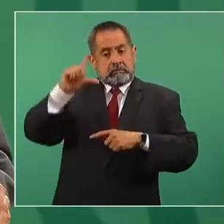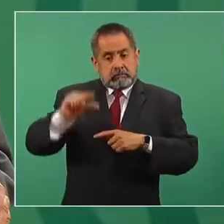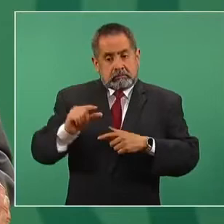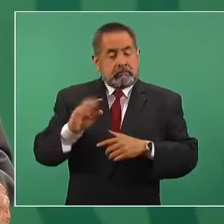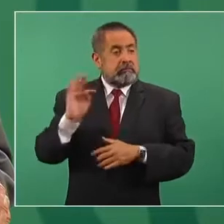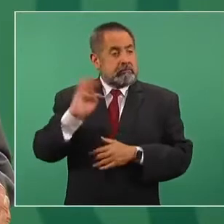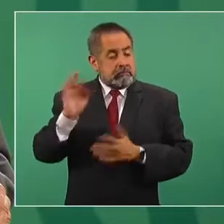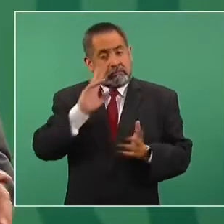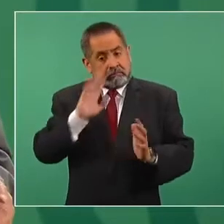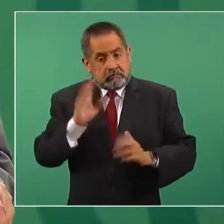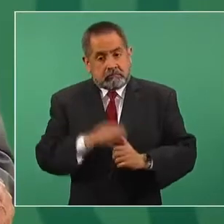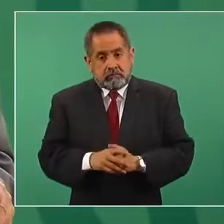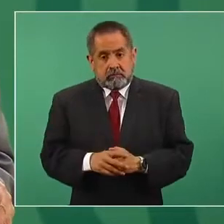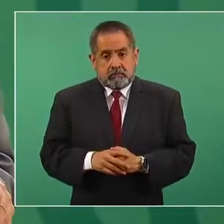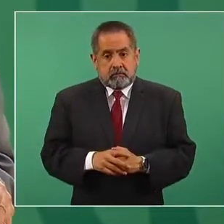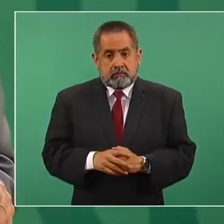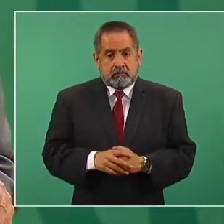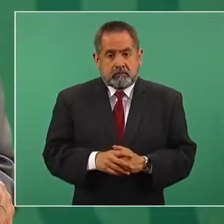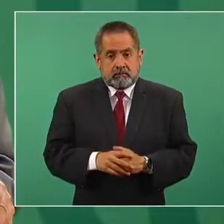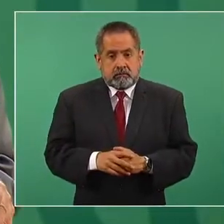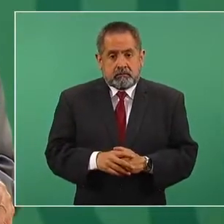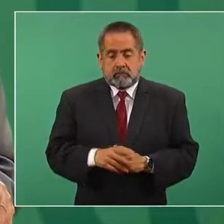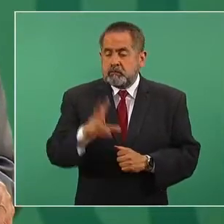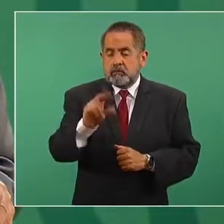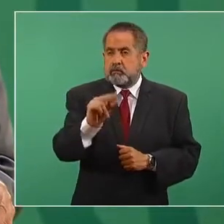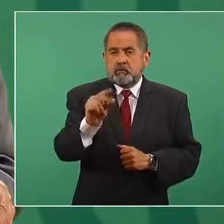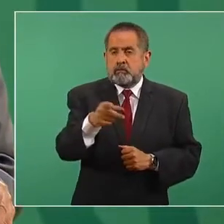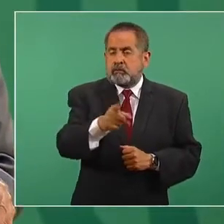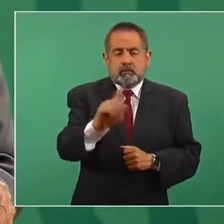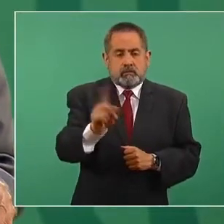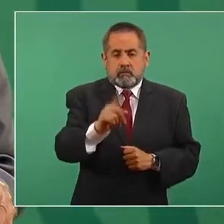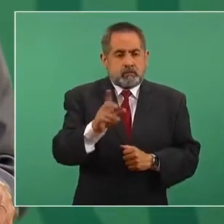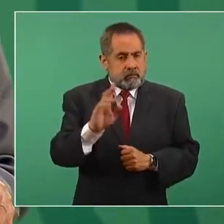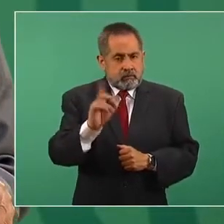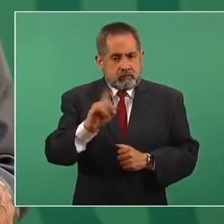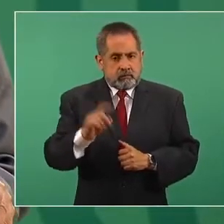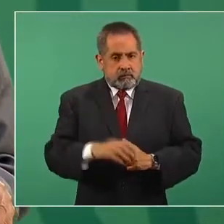vacaciones de Semana Santa? No es eso, sino por